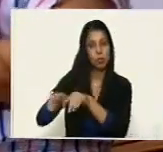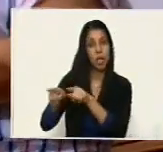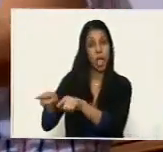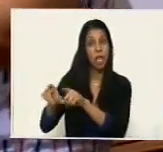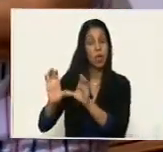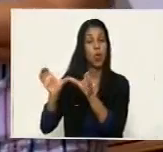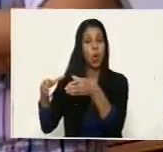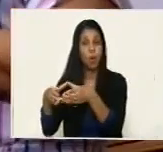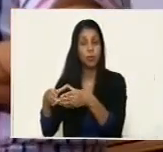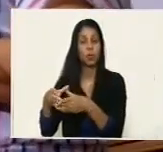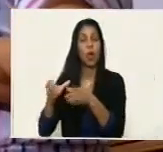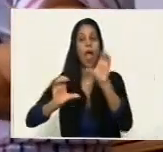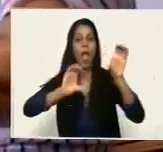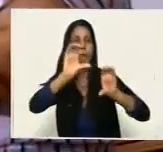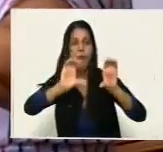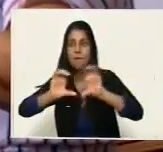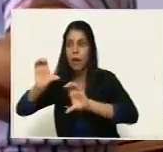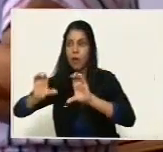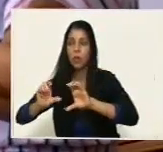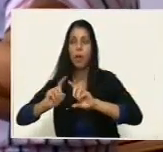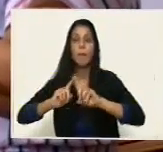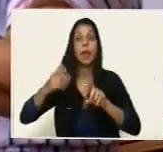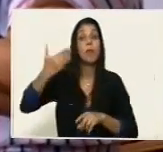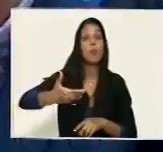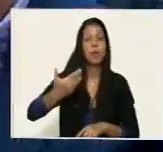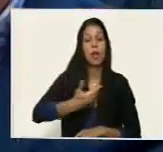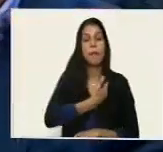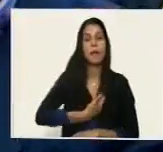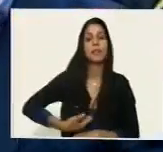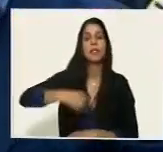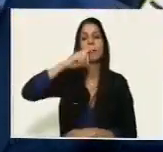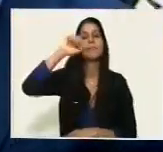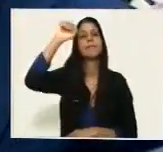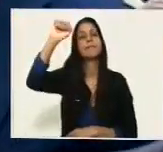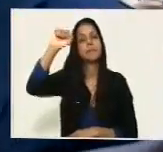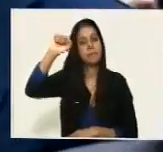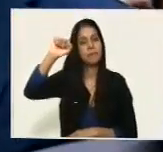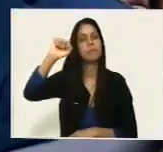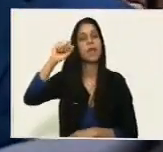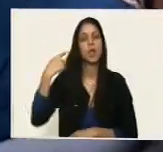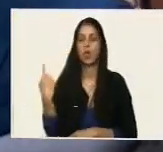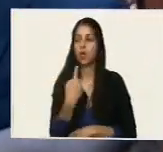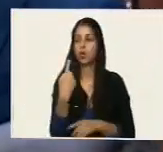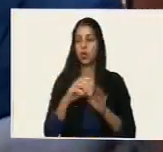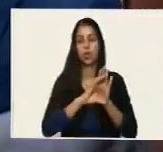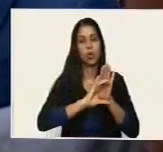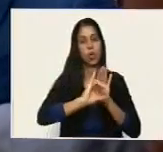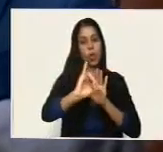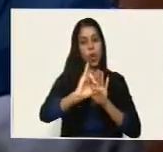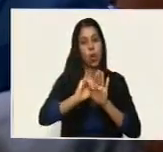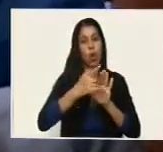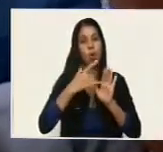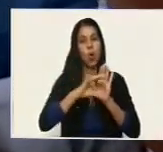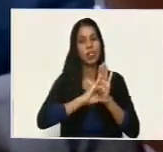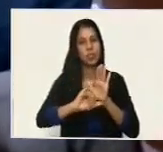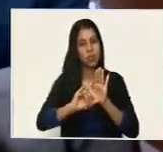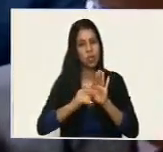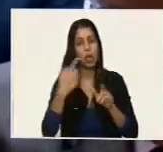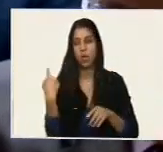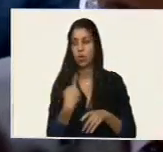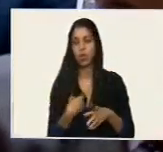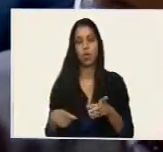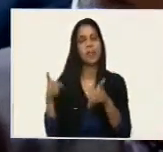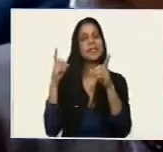evaluar. Pero sobre todo, el presidente Nicolás Maduro va a contar con esta Asamblea Nacional Constituyente porque así lo